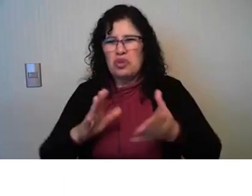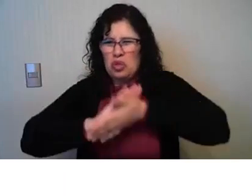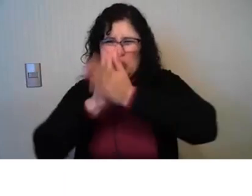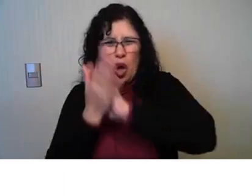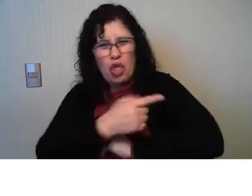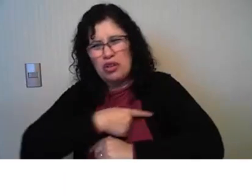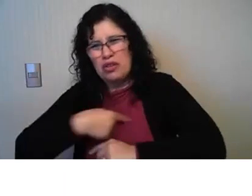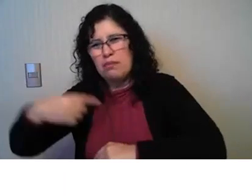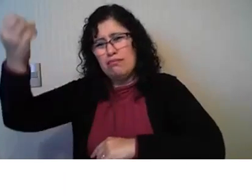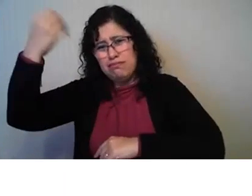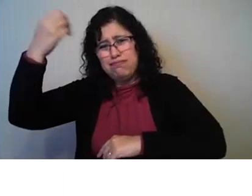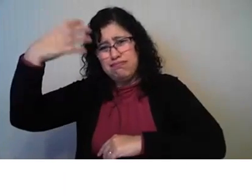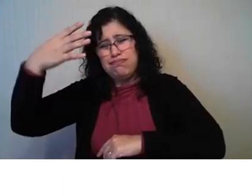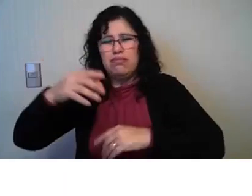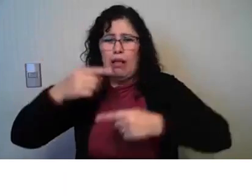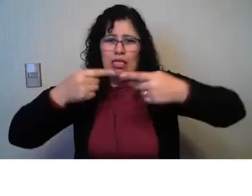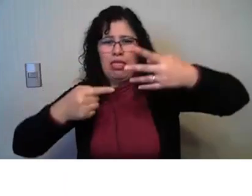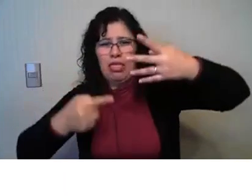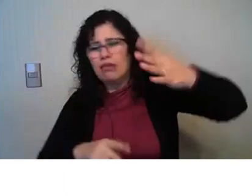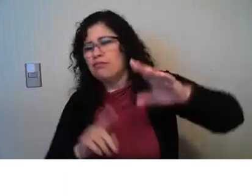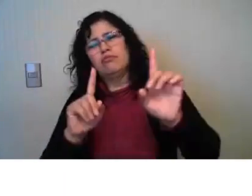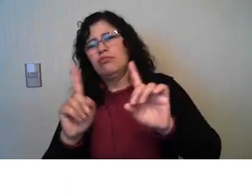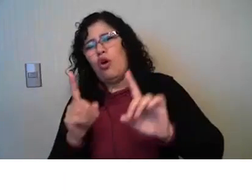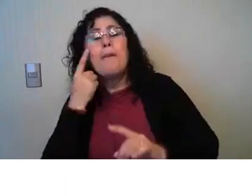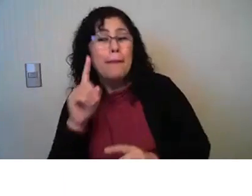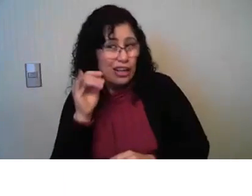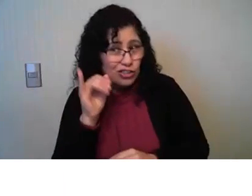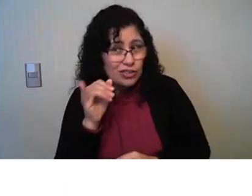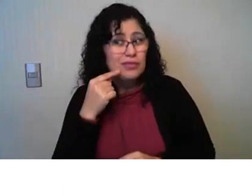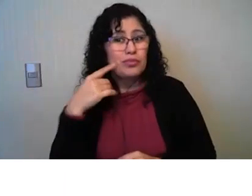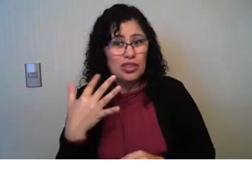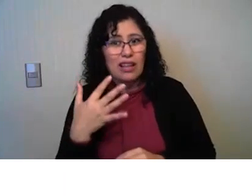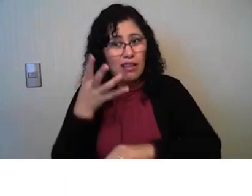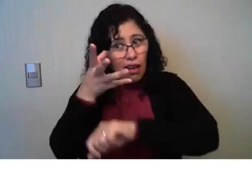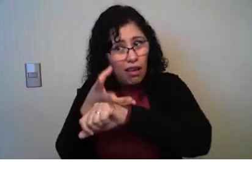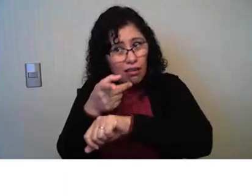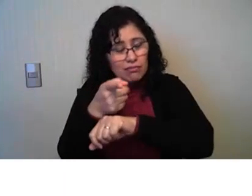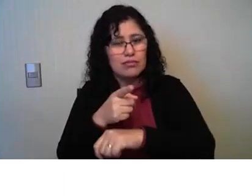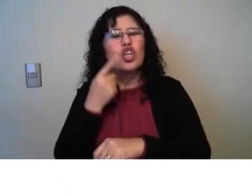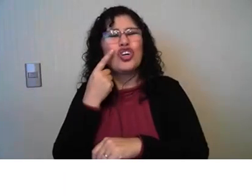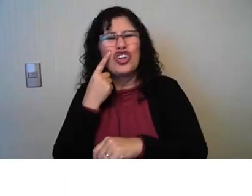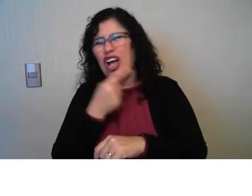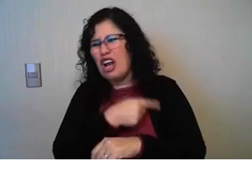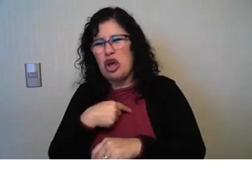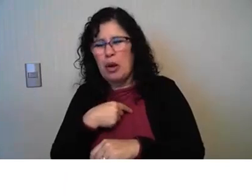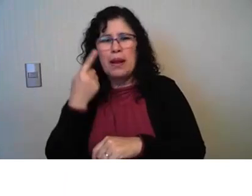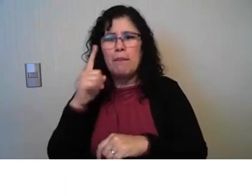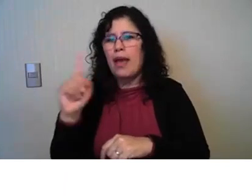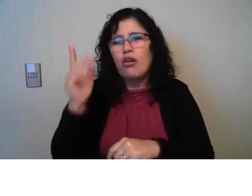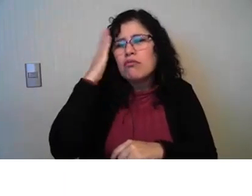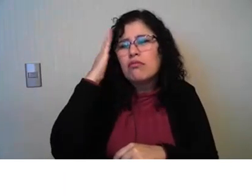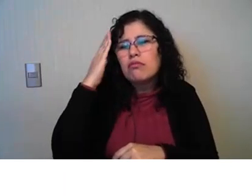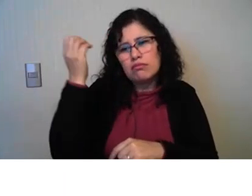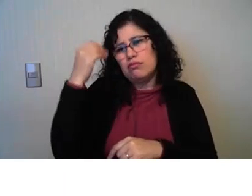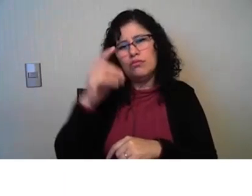nombres de cada una de las porciones, ¿ya? Pero sí que sepan que existen. Ahora, lo importante para nosotros son